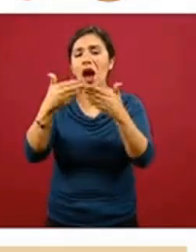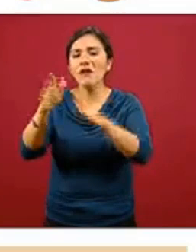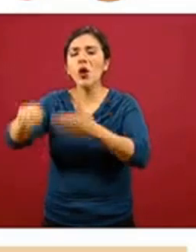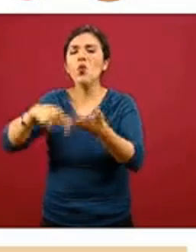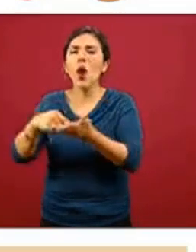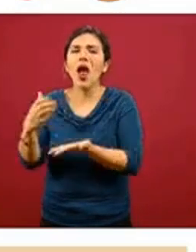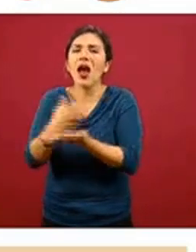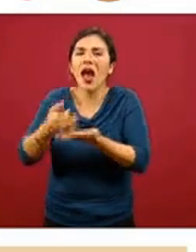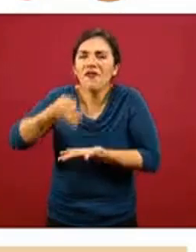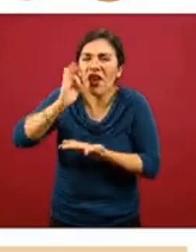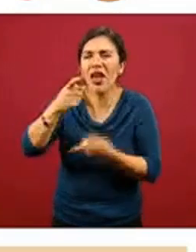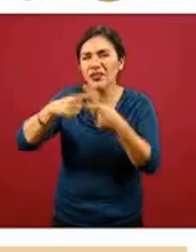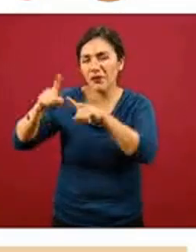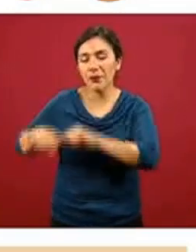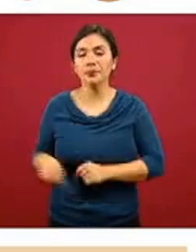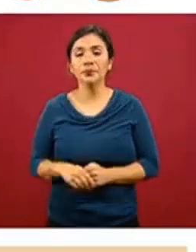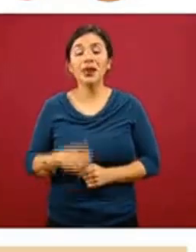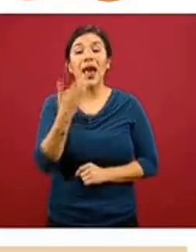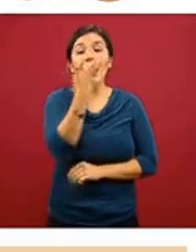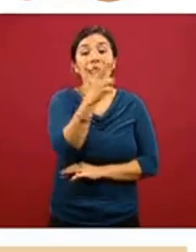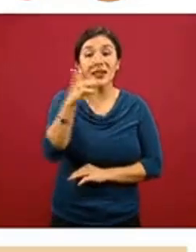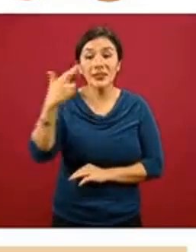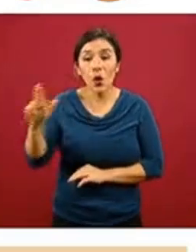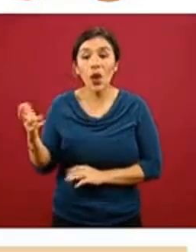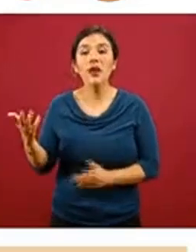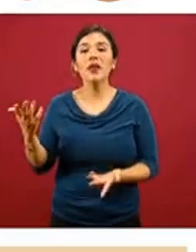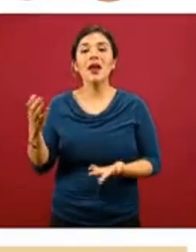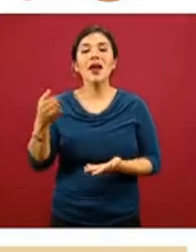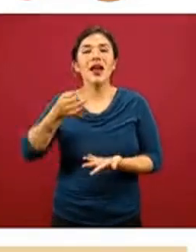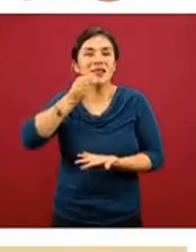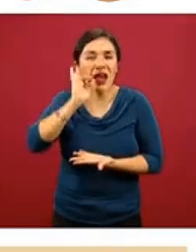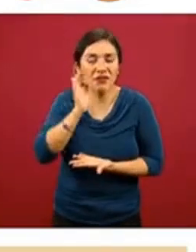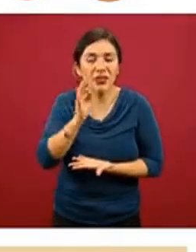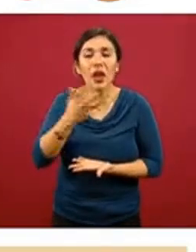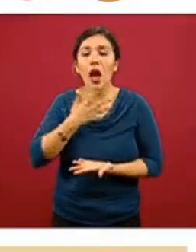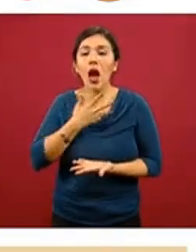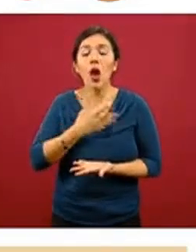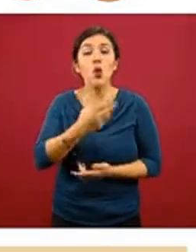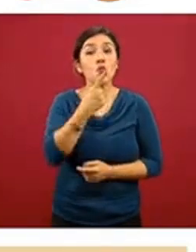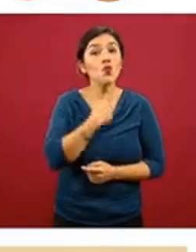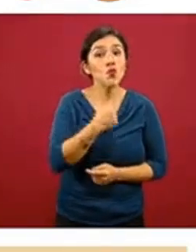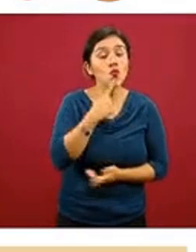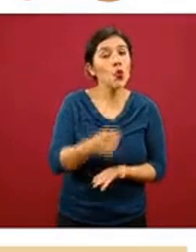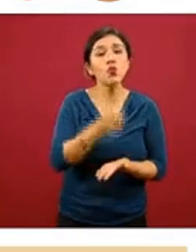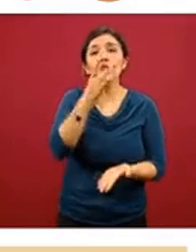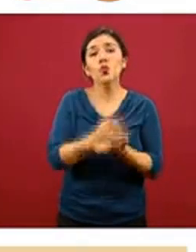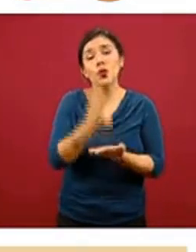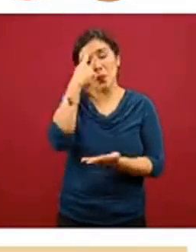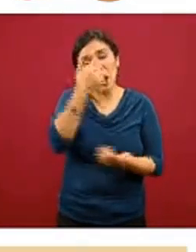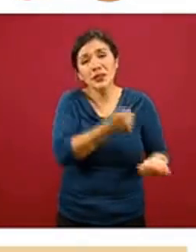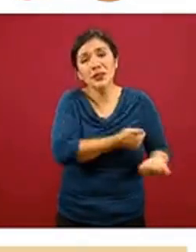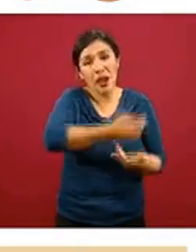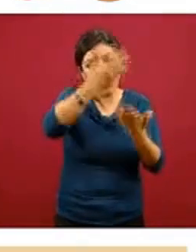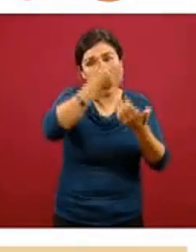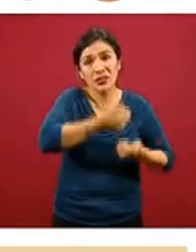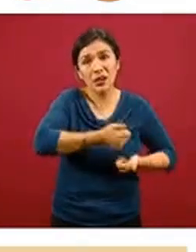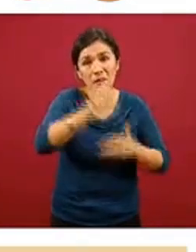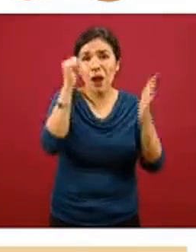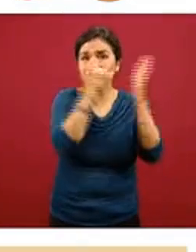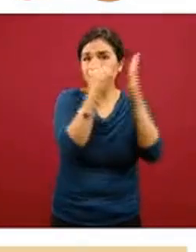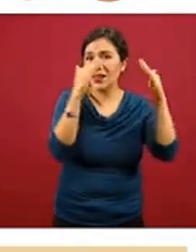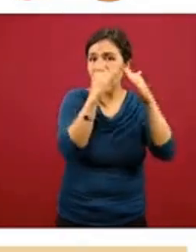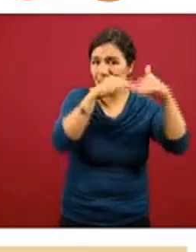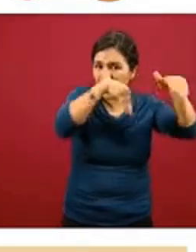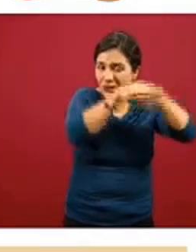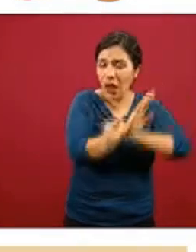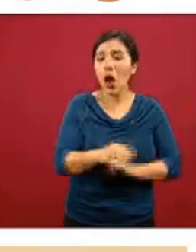áreas comunes. En el caso de restaurantes y cafeterías, en el rojo solamente para llevar a